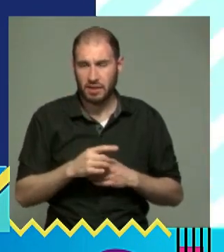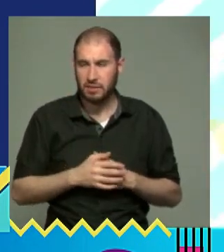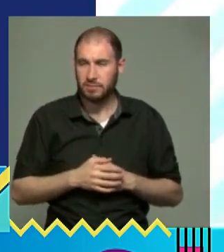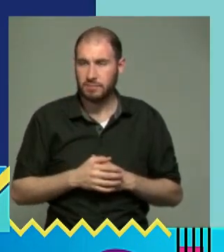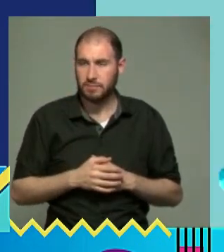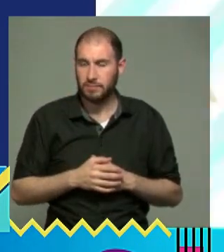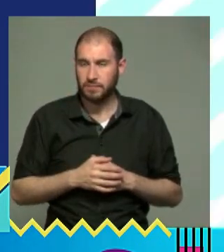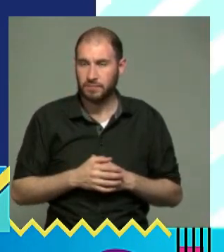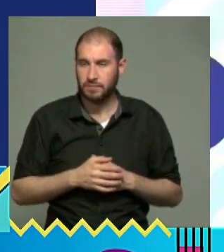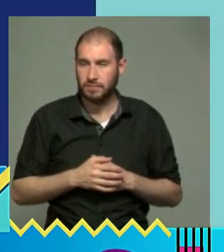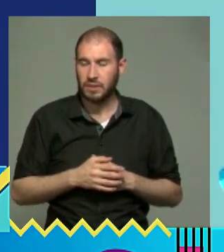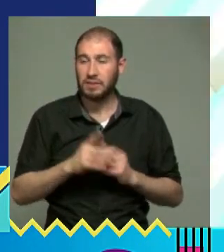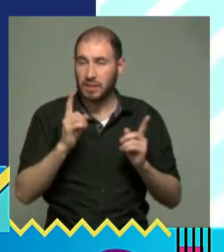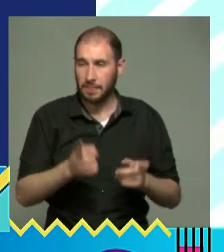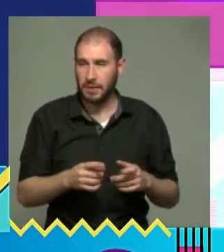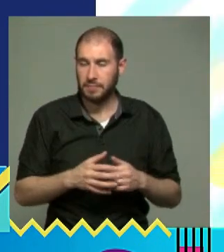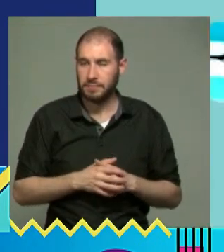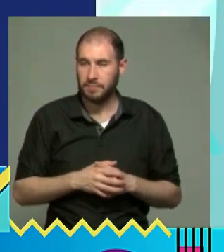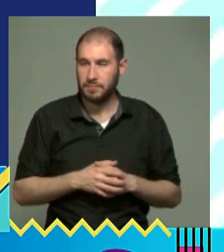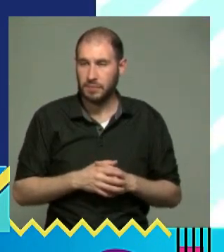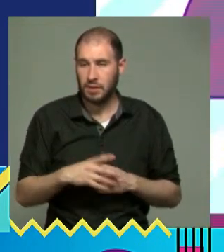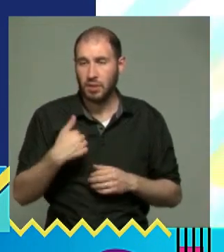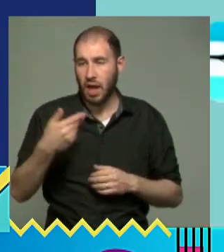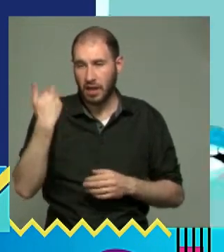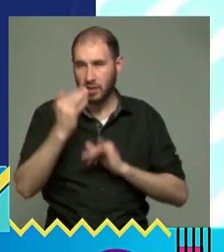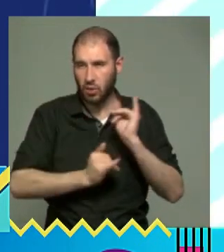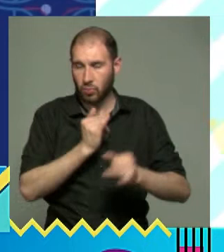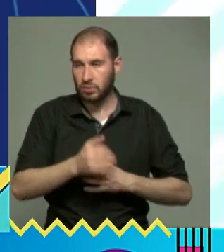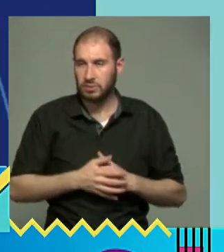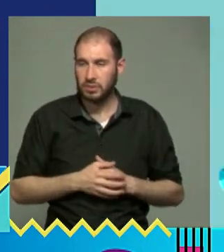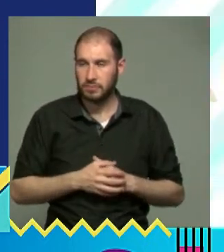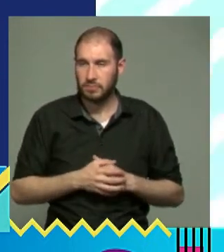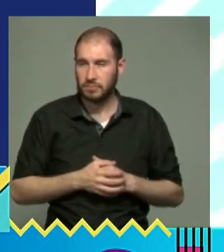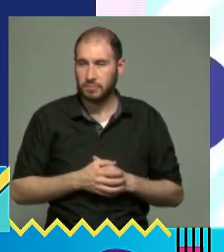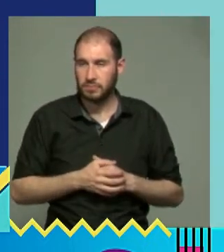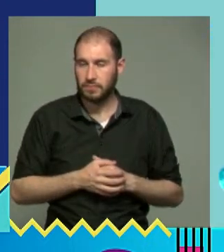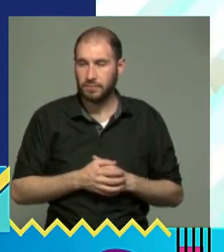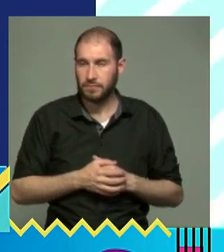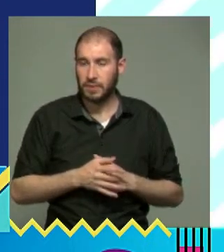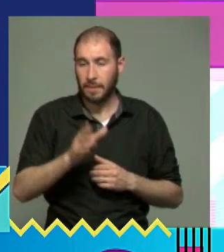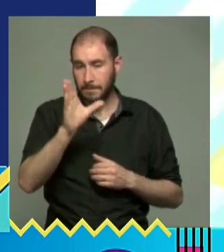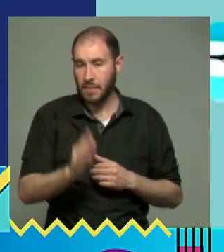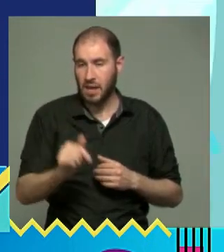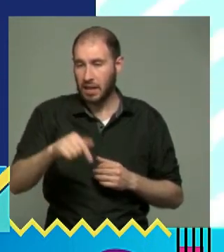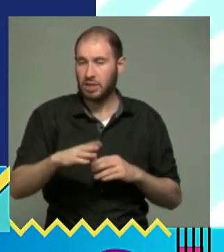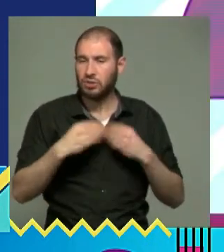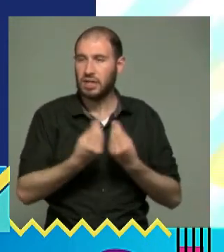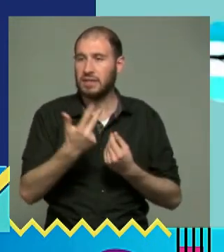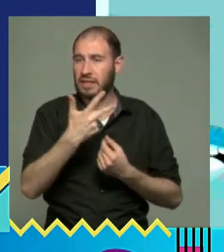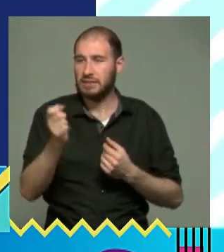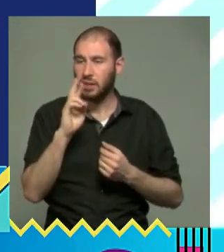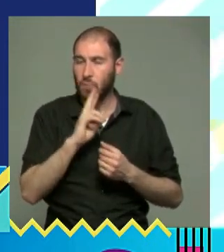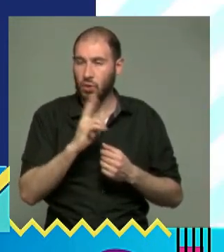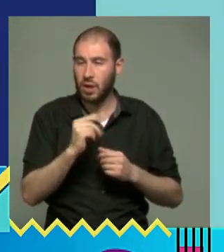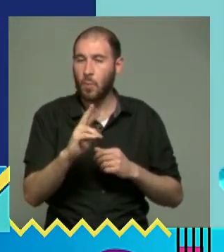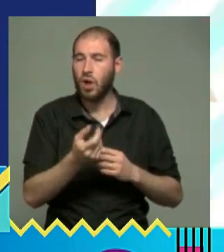corre también, hasta incluso, como te venía diciendo, ya en nuestro país hay más de 300 mujeres que mueren